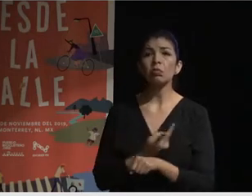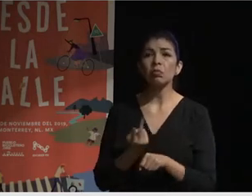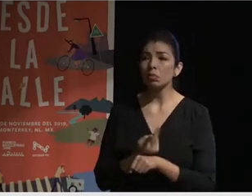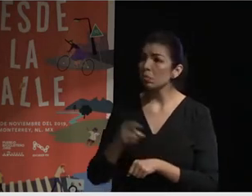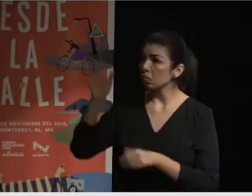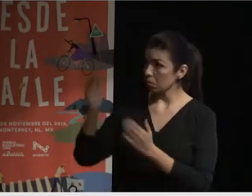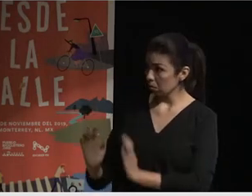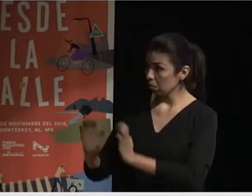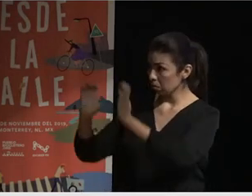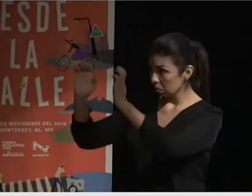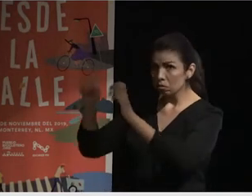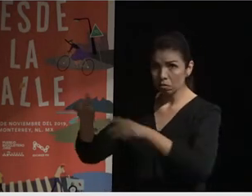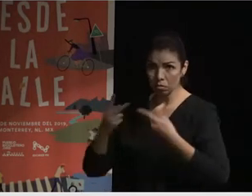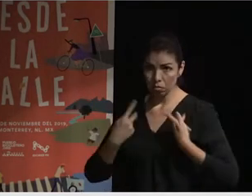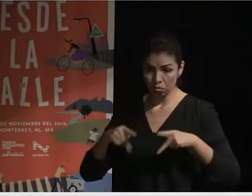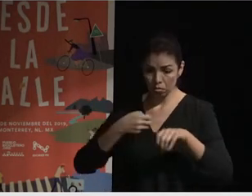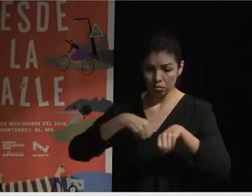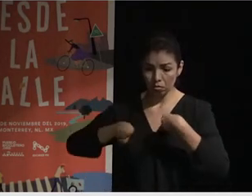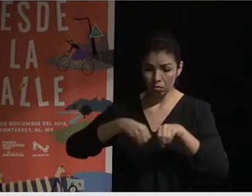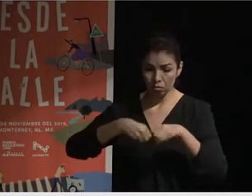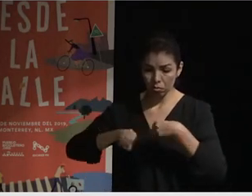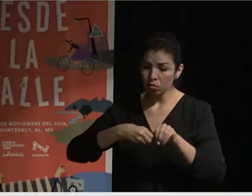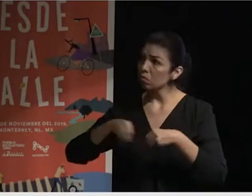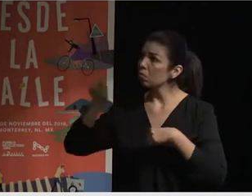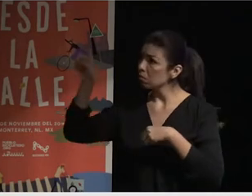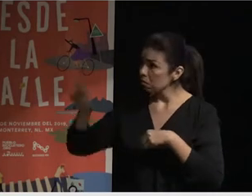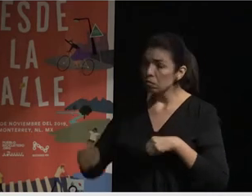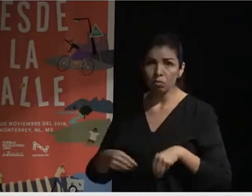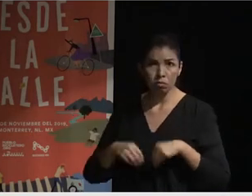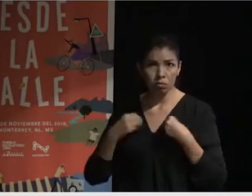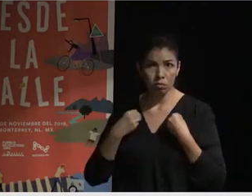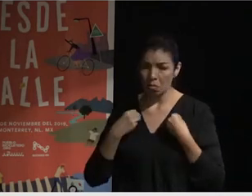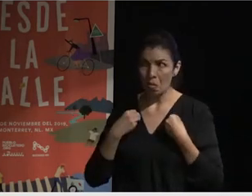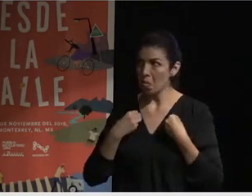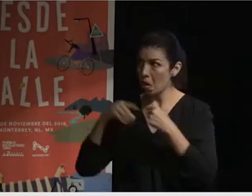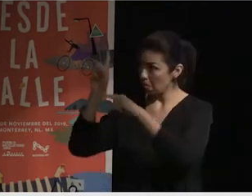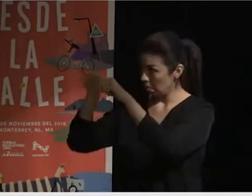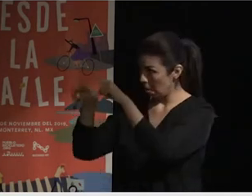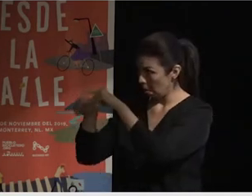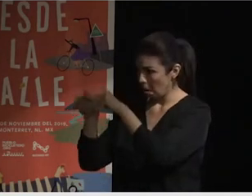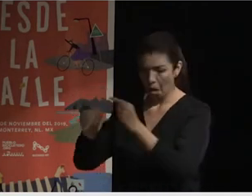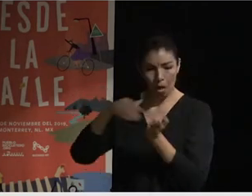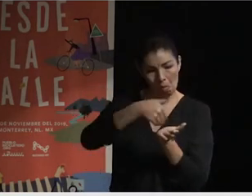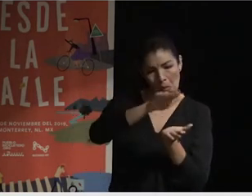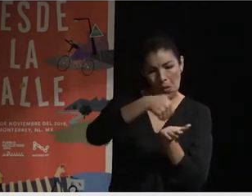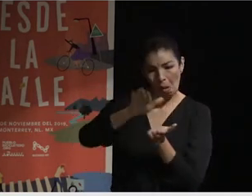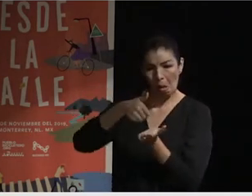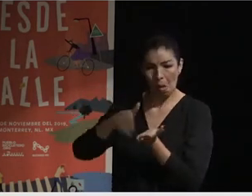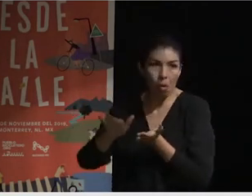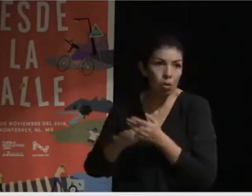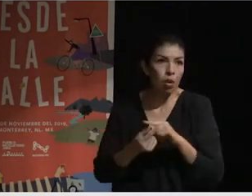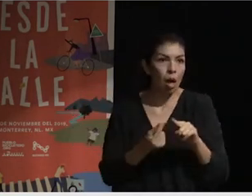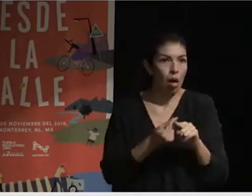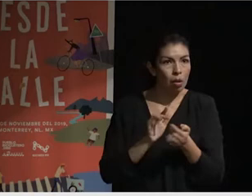sea, con un discurso de hacer comunidad. ¿De qué estamos hablando? ¿De qué, cuando decimos comunidad, de qué? En una